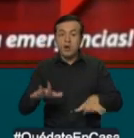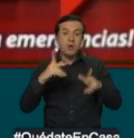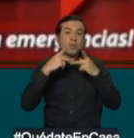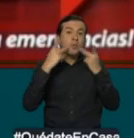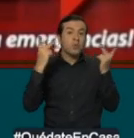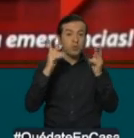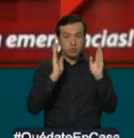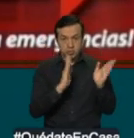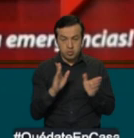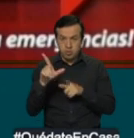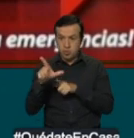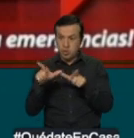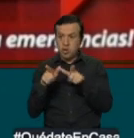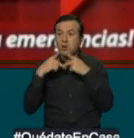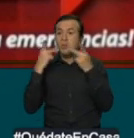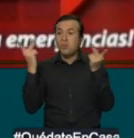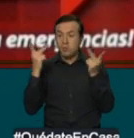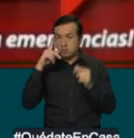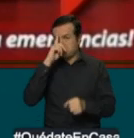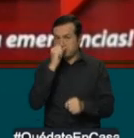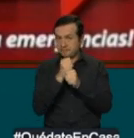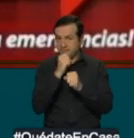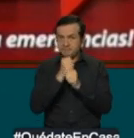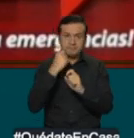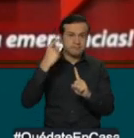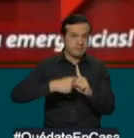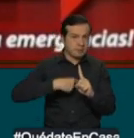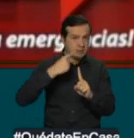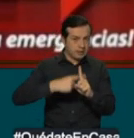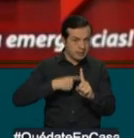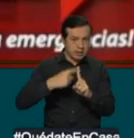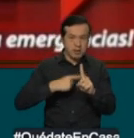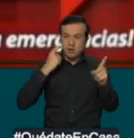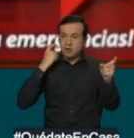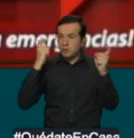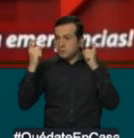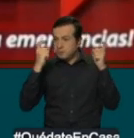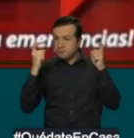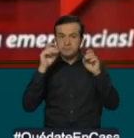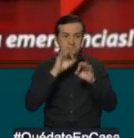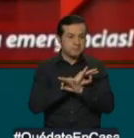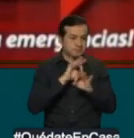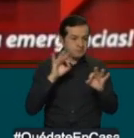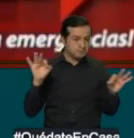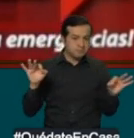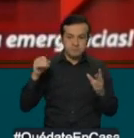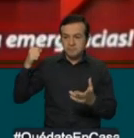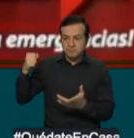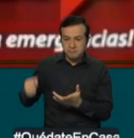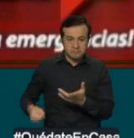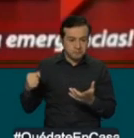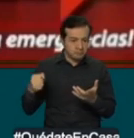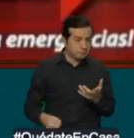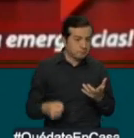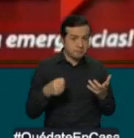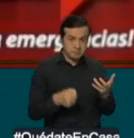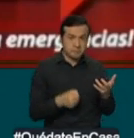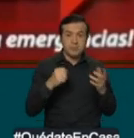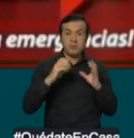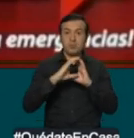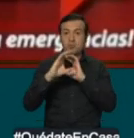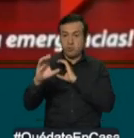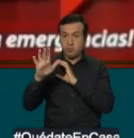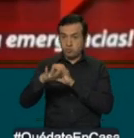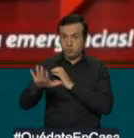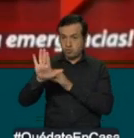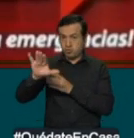organización del espacio público el trabajo en los mercados las regulaciones la limpieza la desinfección lo que tiene que ver con el transporte dentro